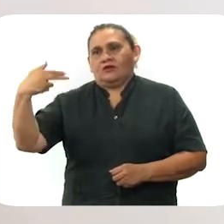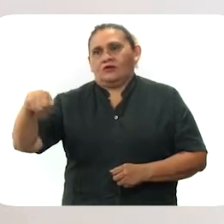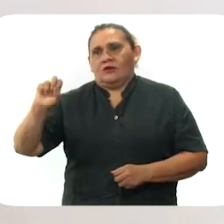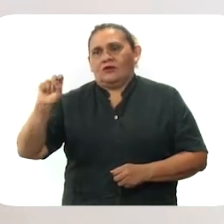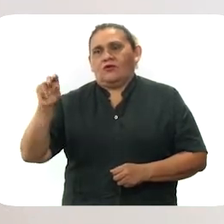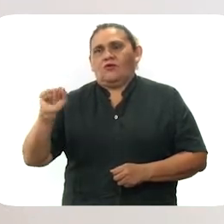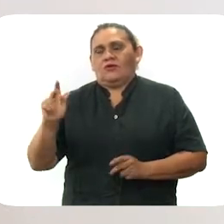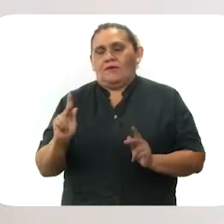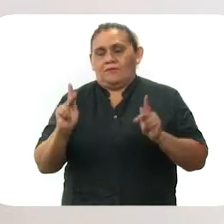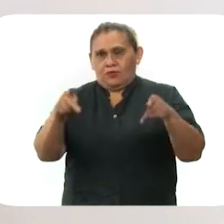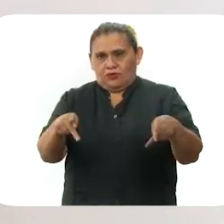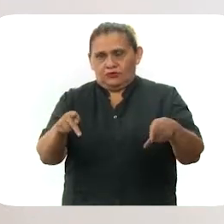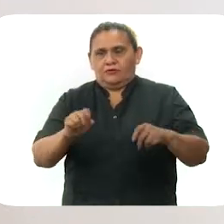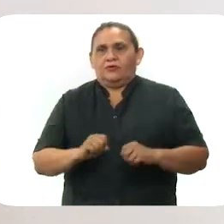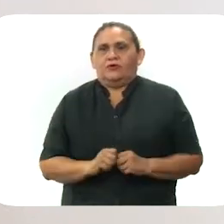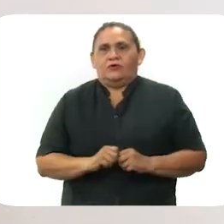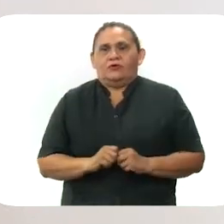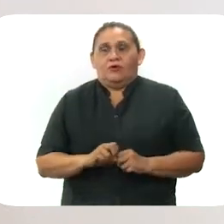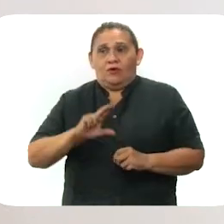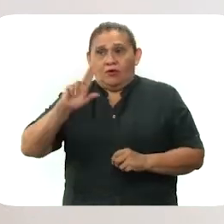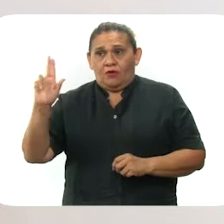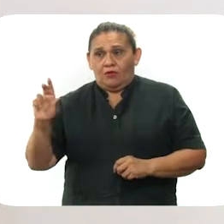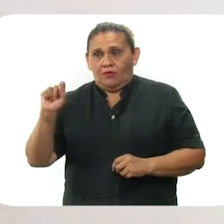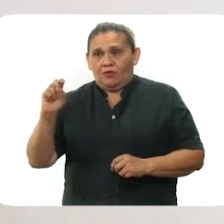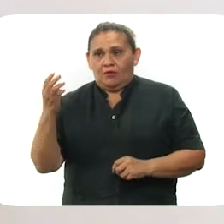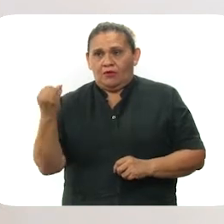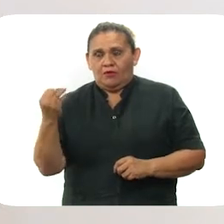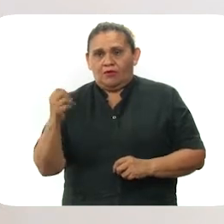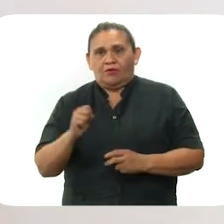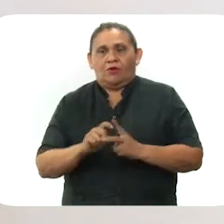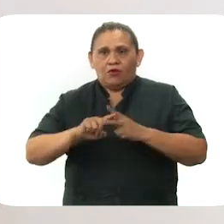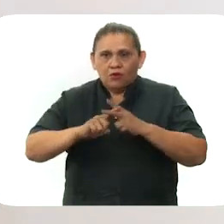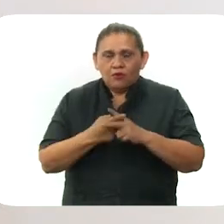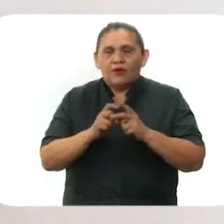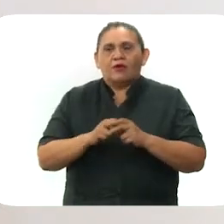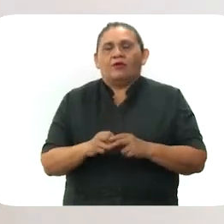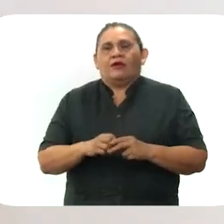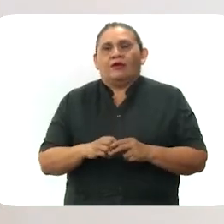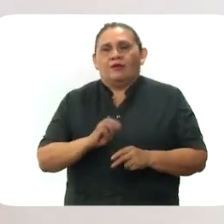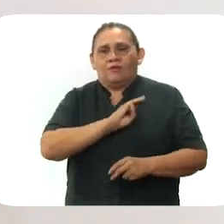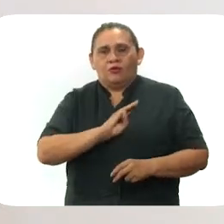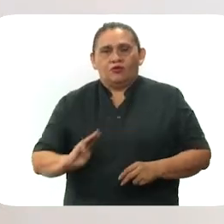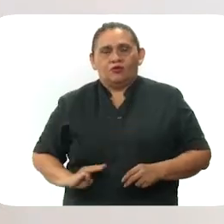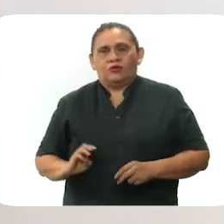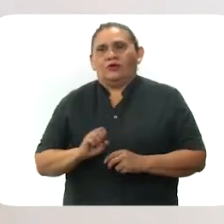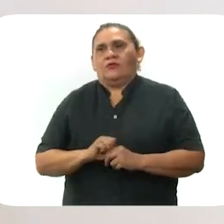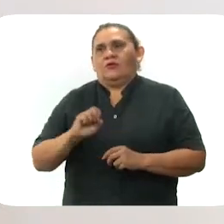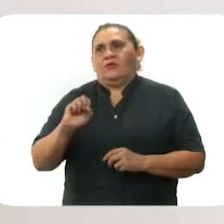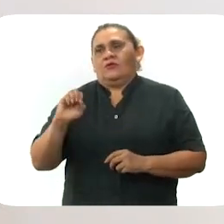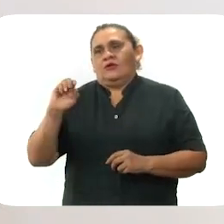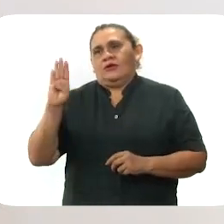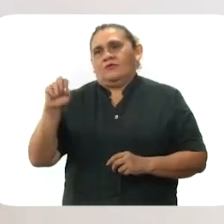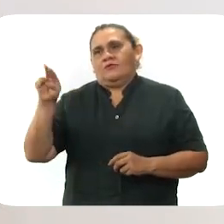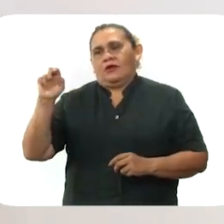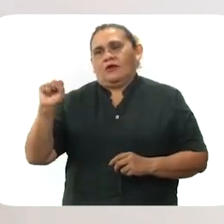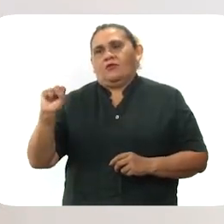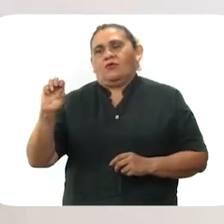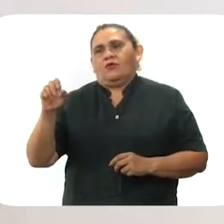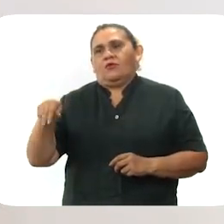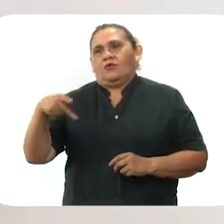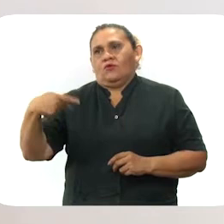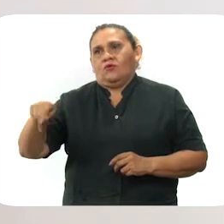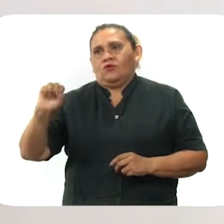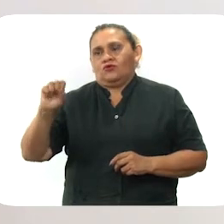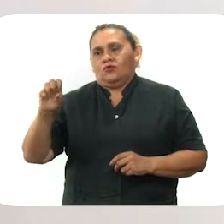y Progreso. El martes 29 de junio comenzará en los municipios de Tzizantún, Xilam de Bravo, Espita, Jocabá, Joctún,